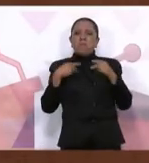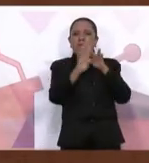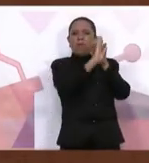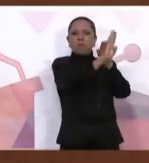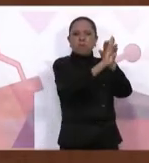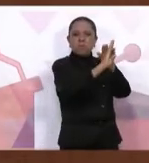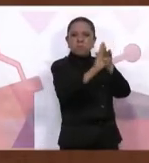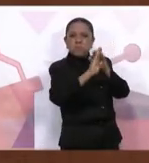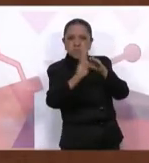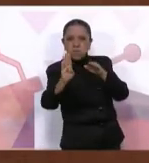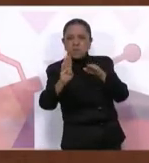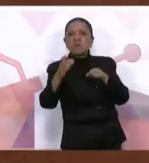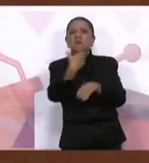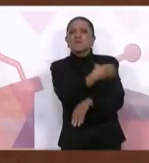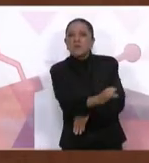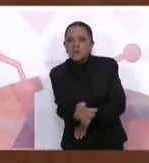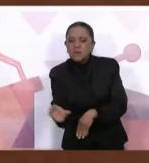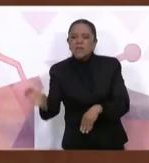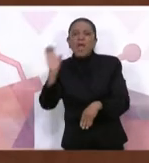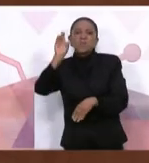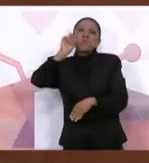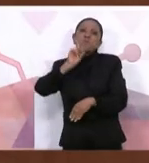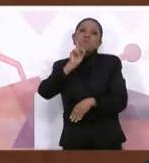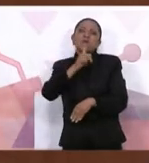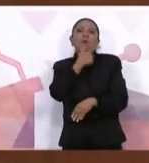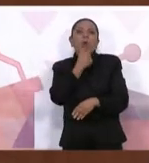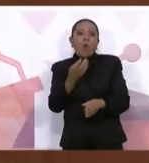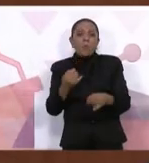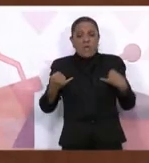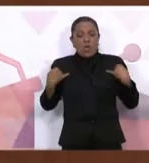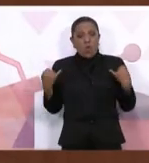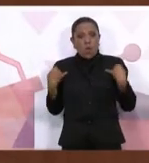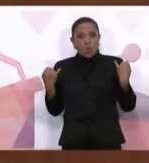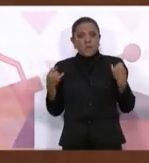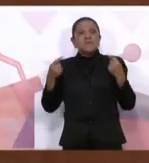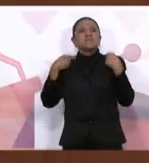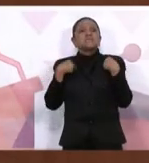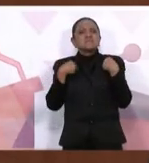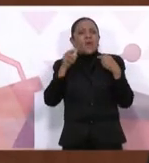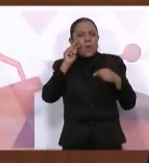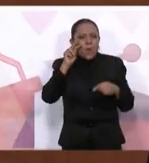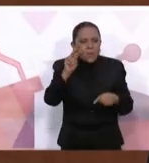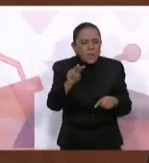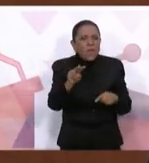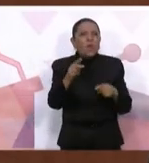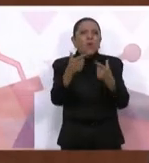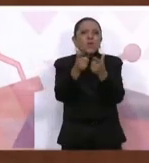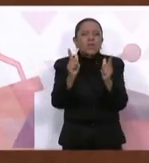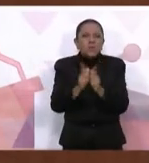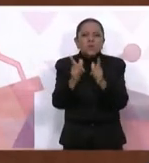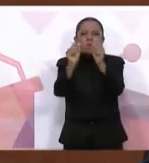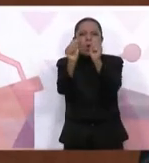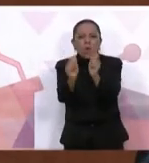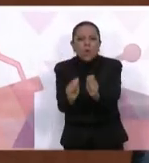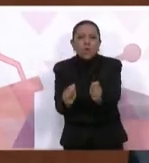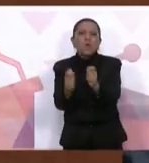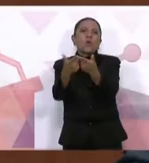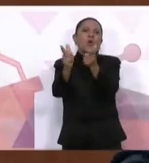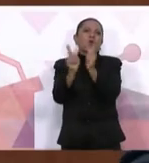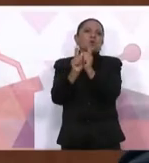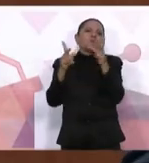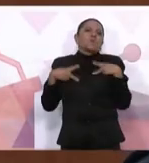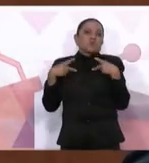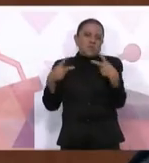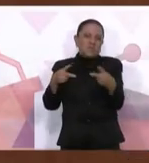supe también de la necesidad de atender a globulina bless artesanos de atender también a los adultos mayores